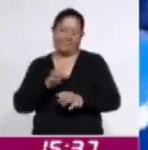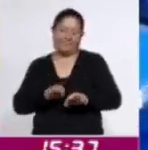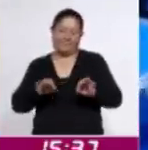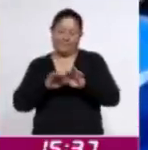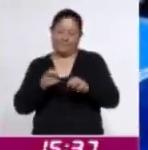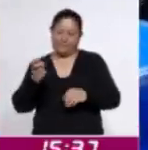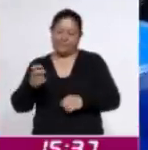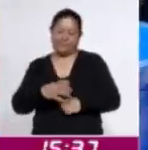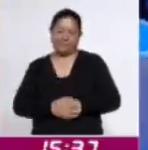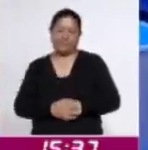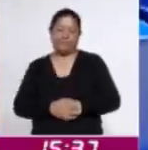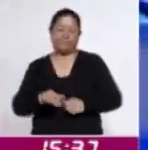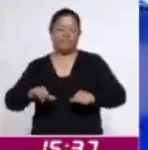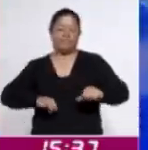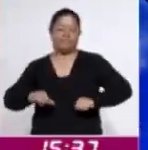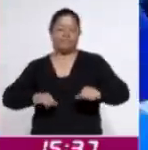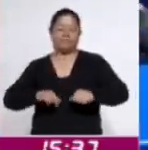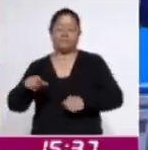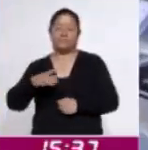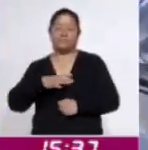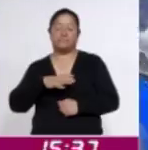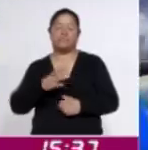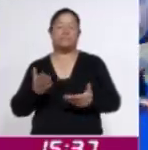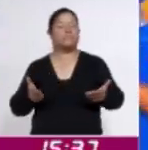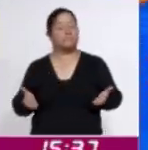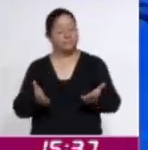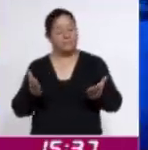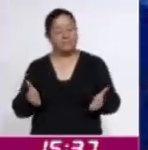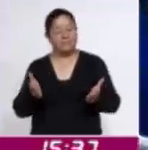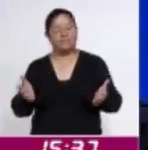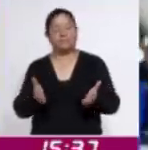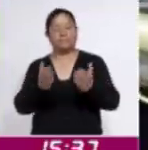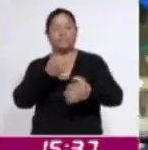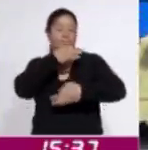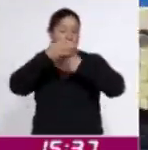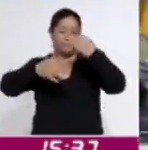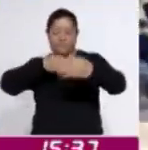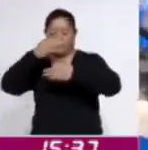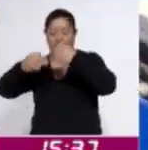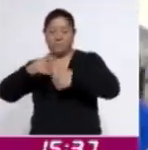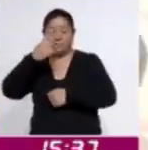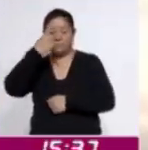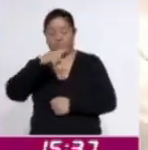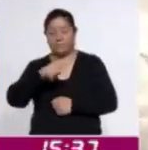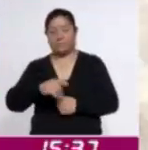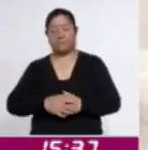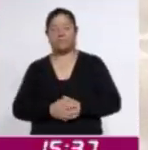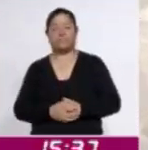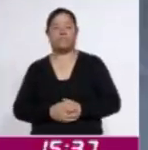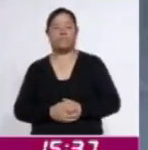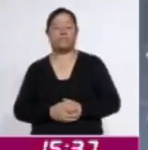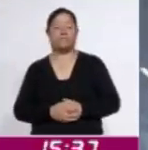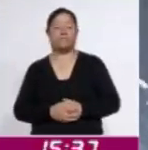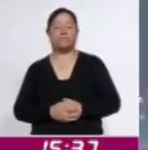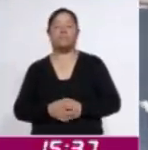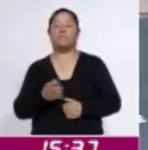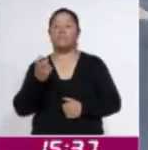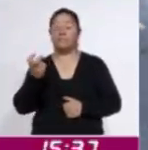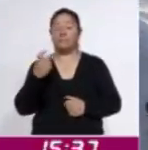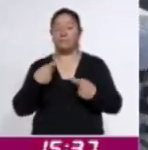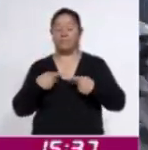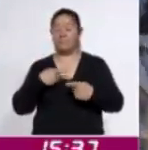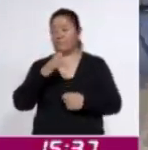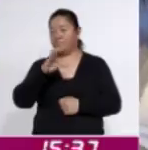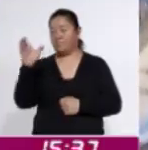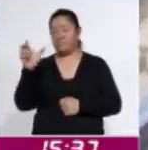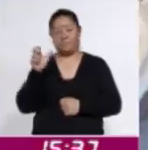este tipo de actividades se vayan fomentando para que de esa manera también estos productores